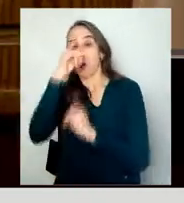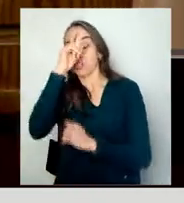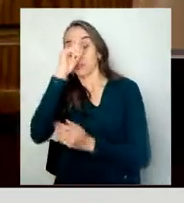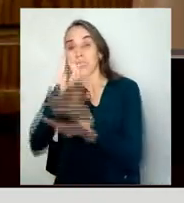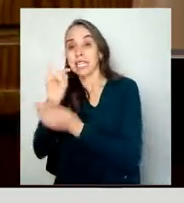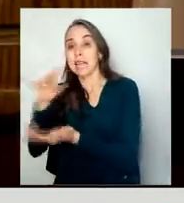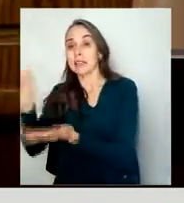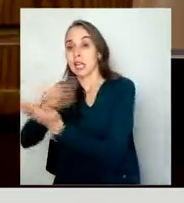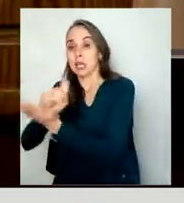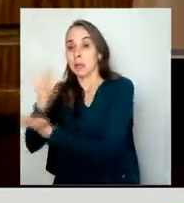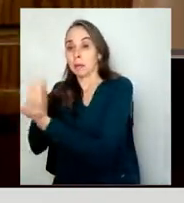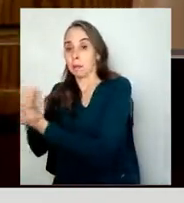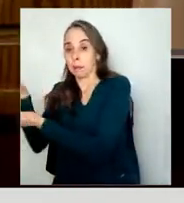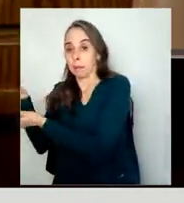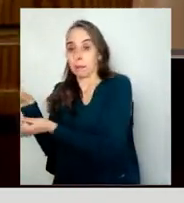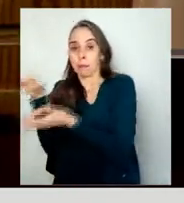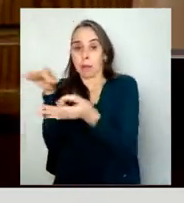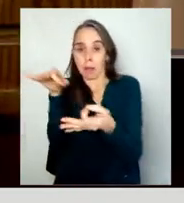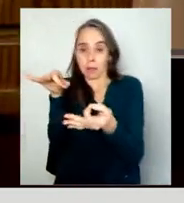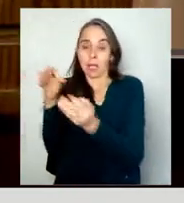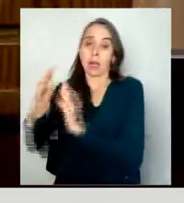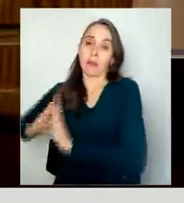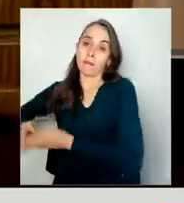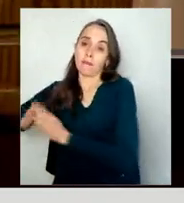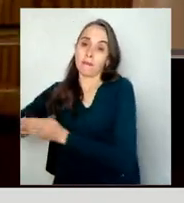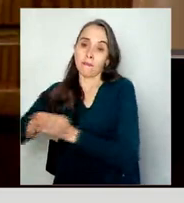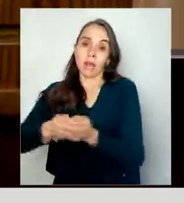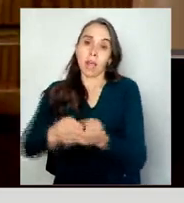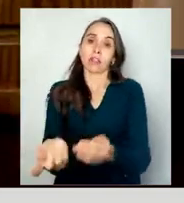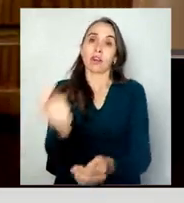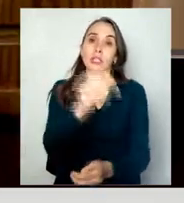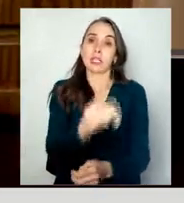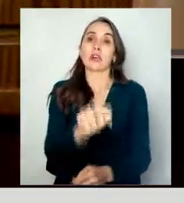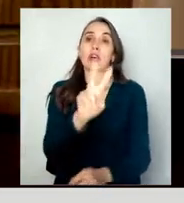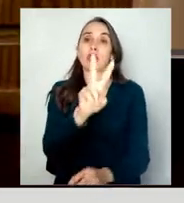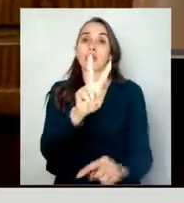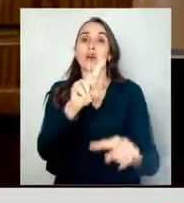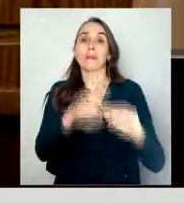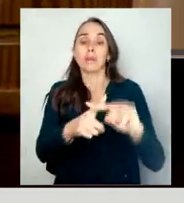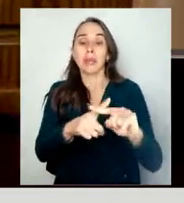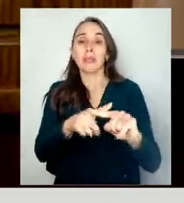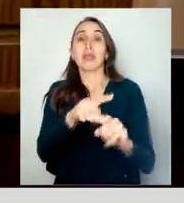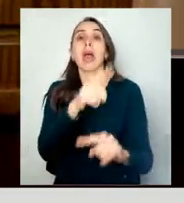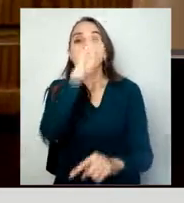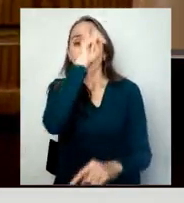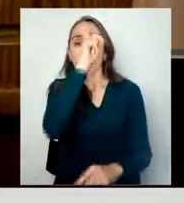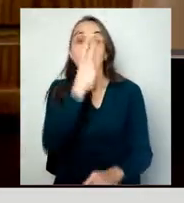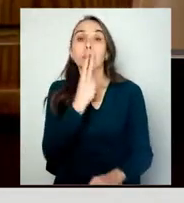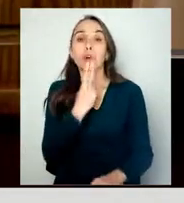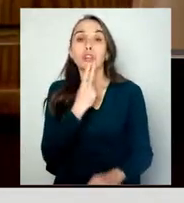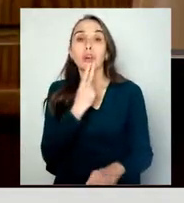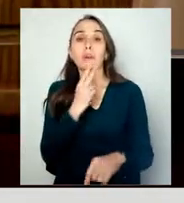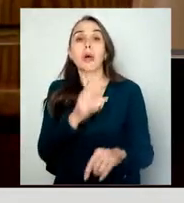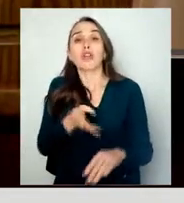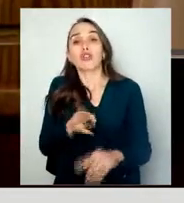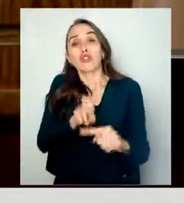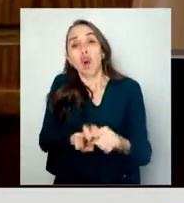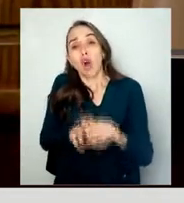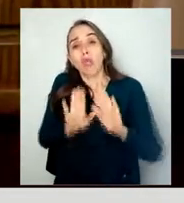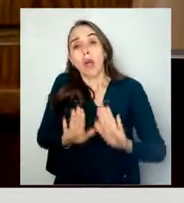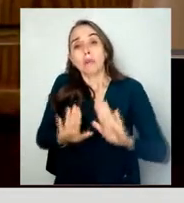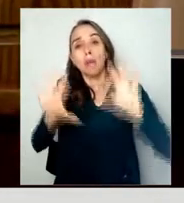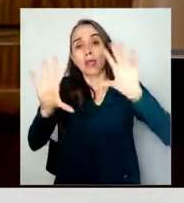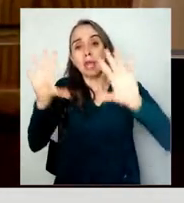al hospital de Puerto montt a las 14:30 a las diez de la noche todavía no